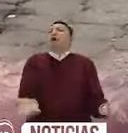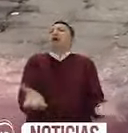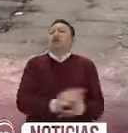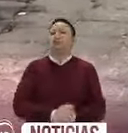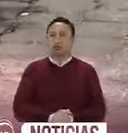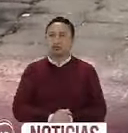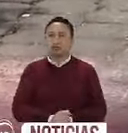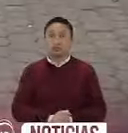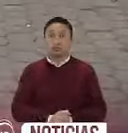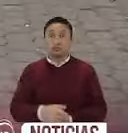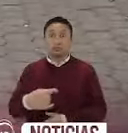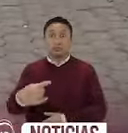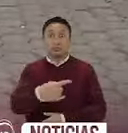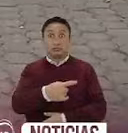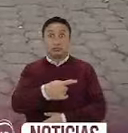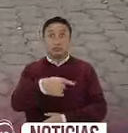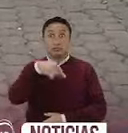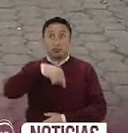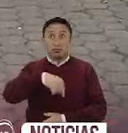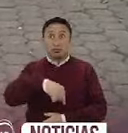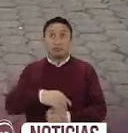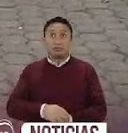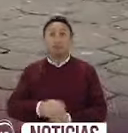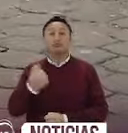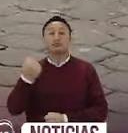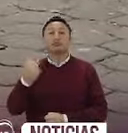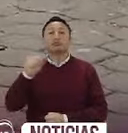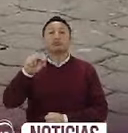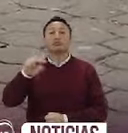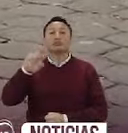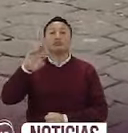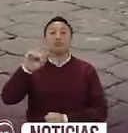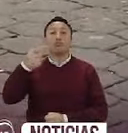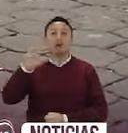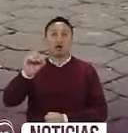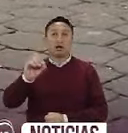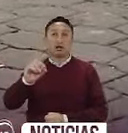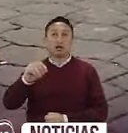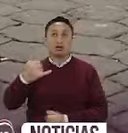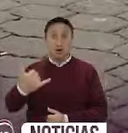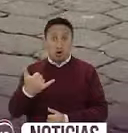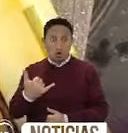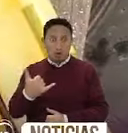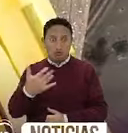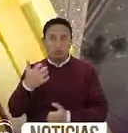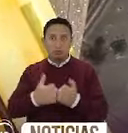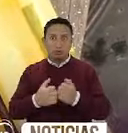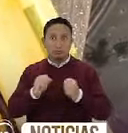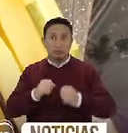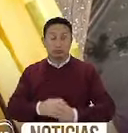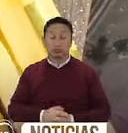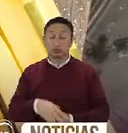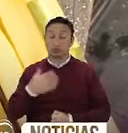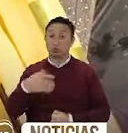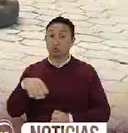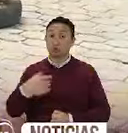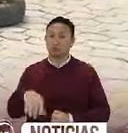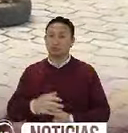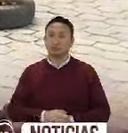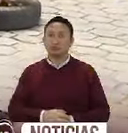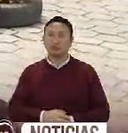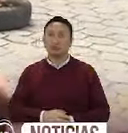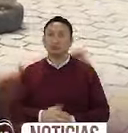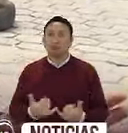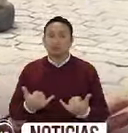bien, gracias a la falta de obra en la calle Zumbagua, el hueco de la calzada hoy sí pasó a ser más que un contratiempo.